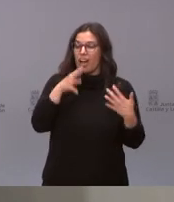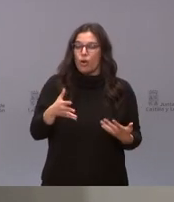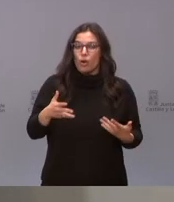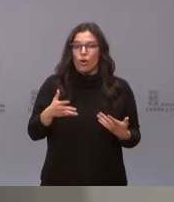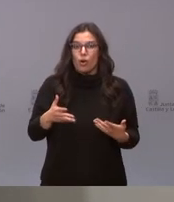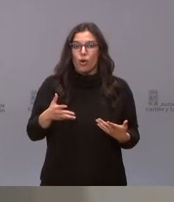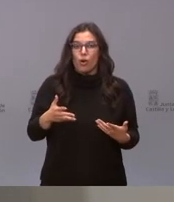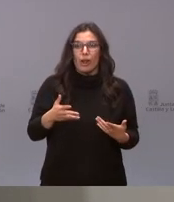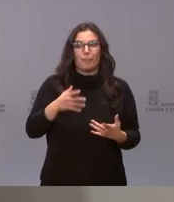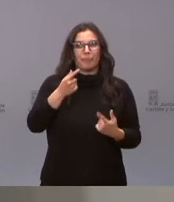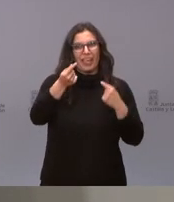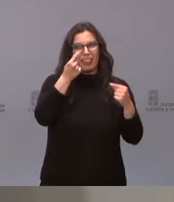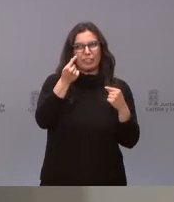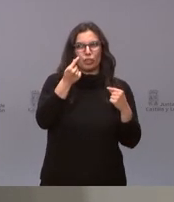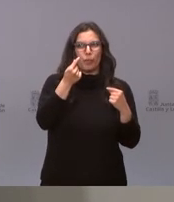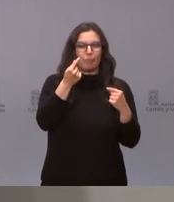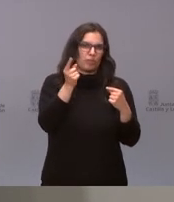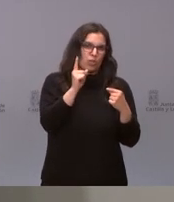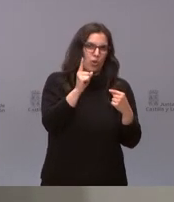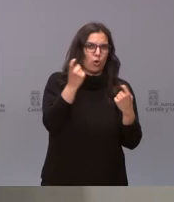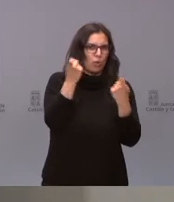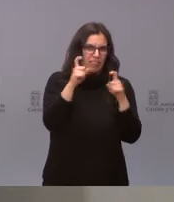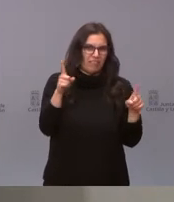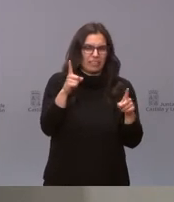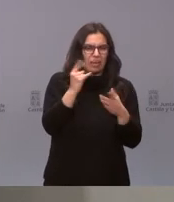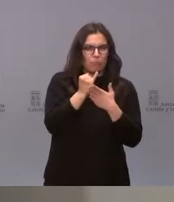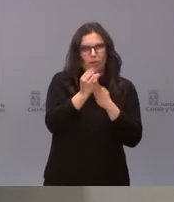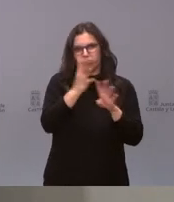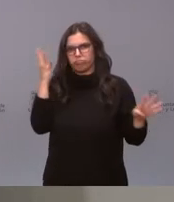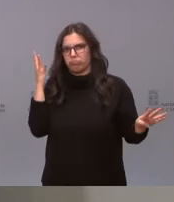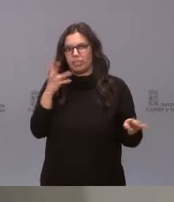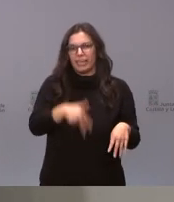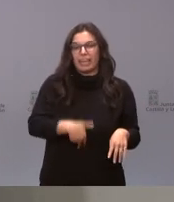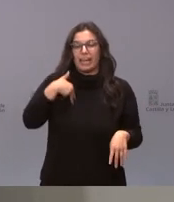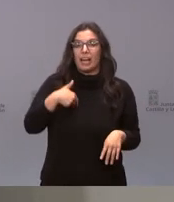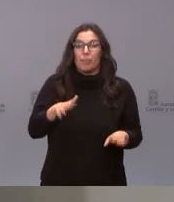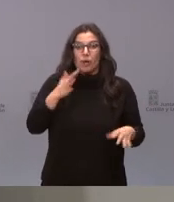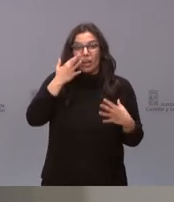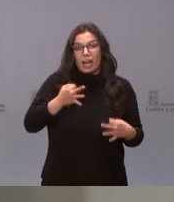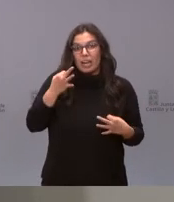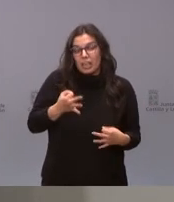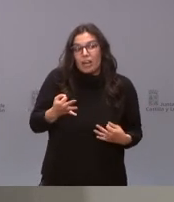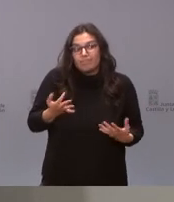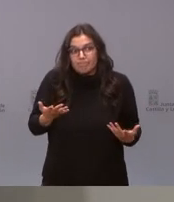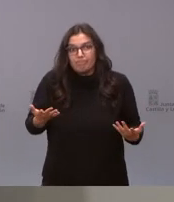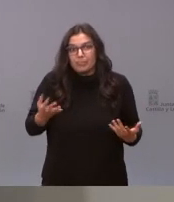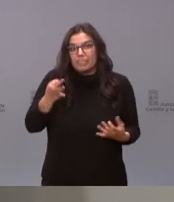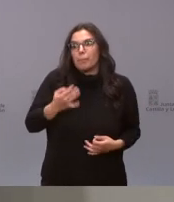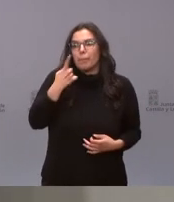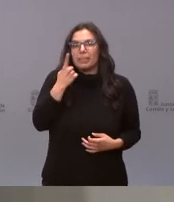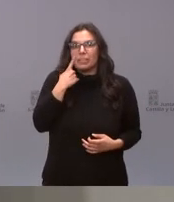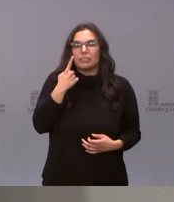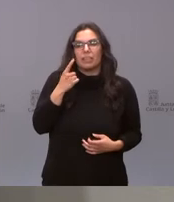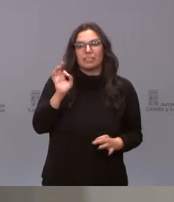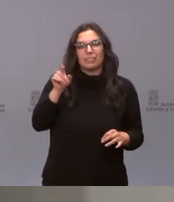esas cifras en las que planteamos el cribado masivo pero es algo que en que estamos siempre muy pendientes